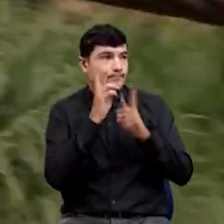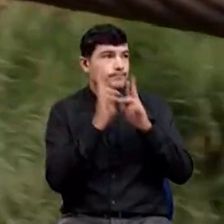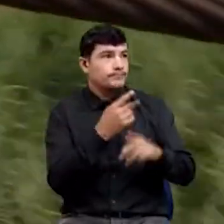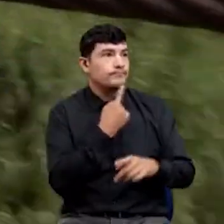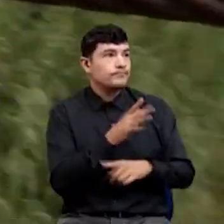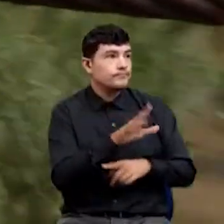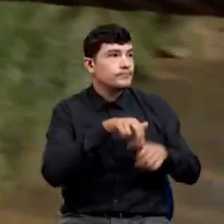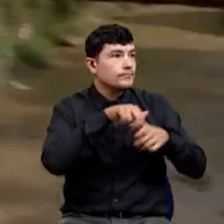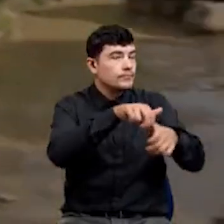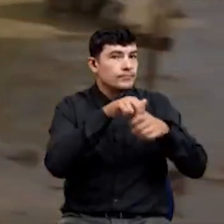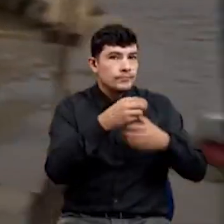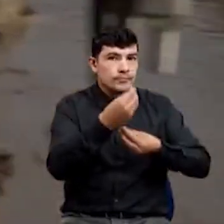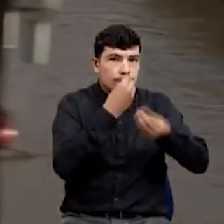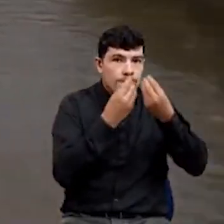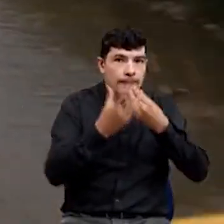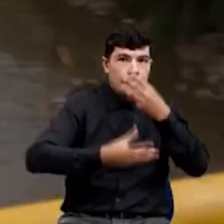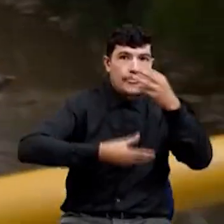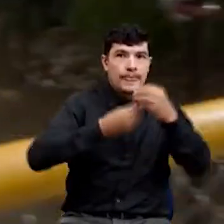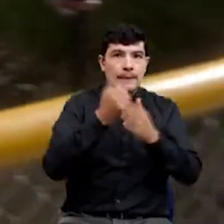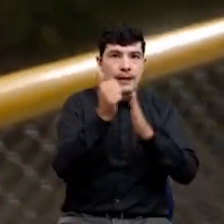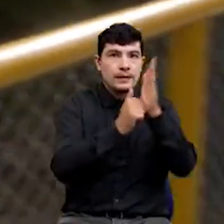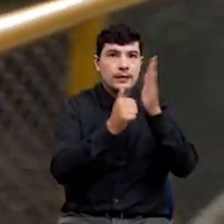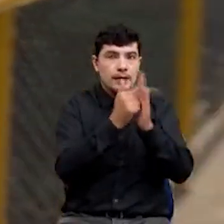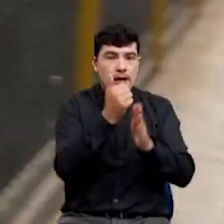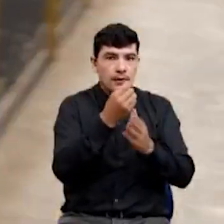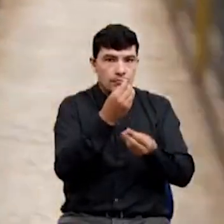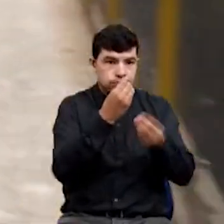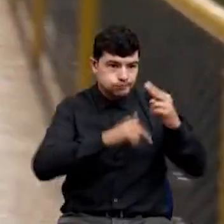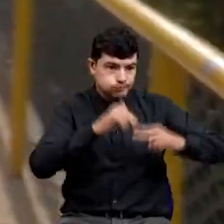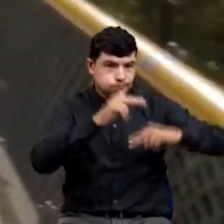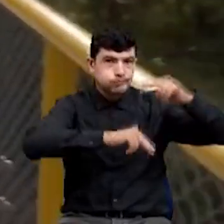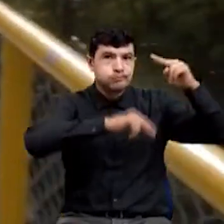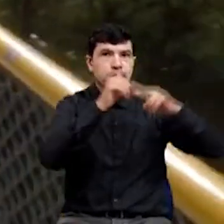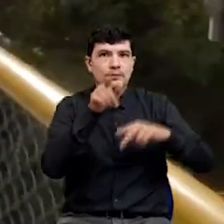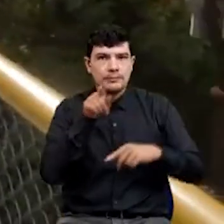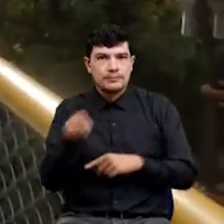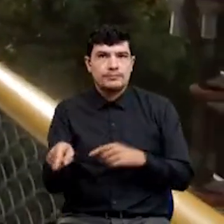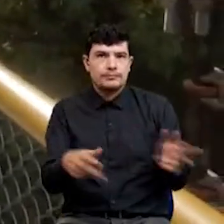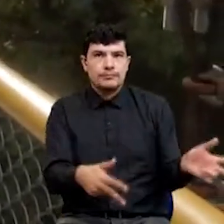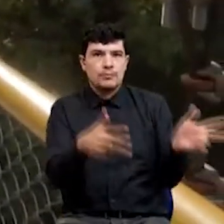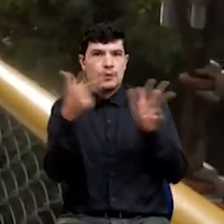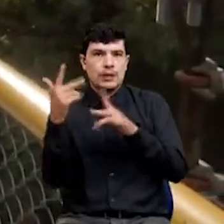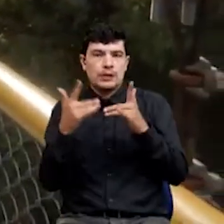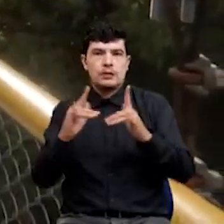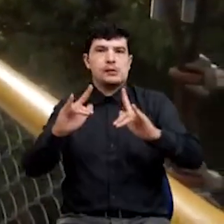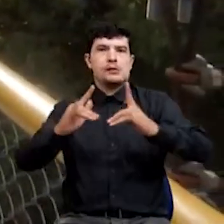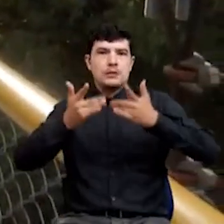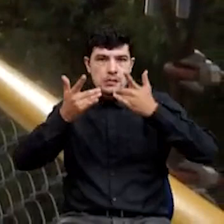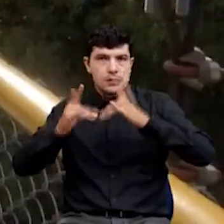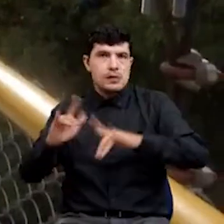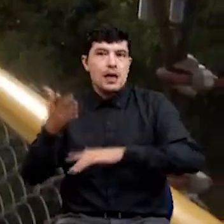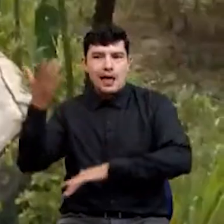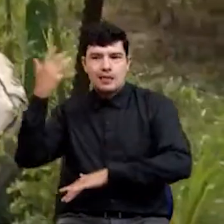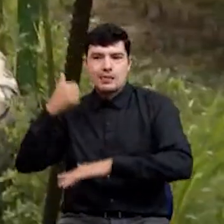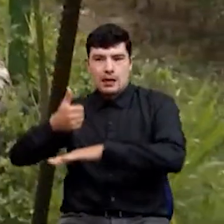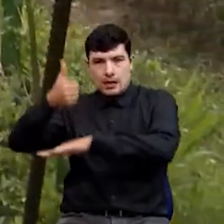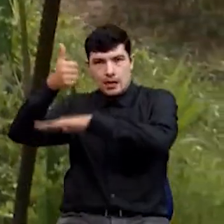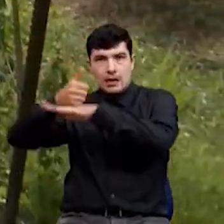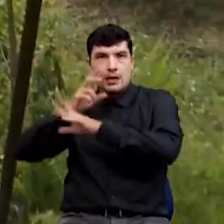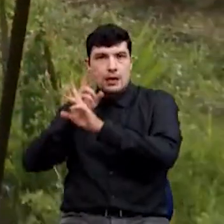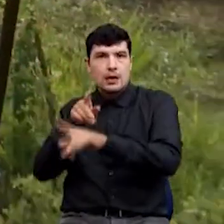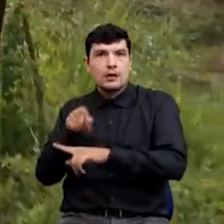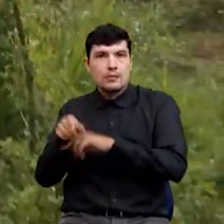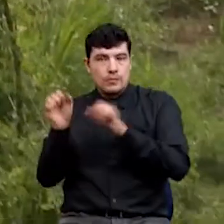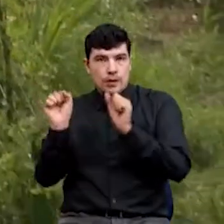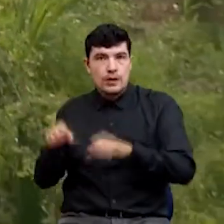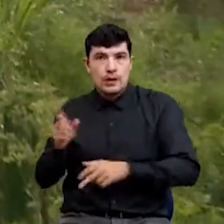transportar los alimentos y materiales de construcción le toca por este puente colgante que construyeron las autoridades para